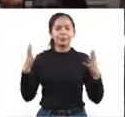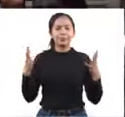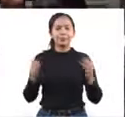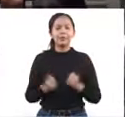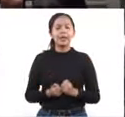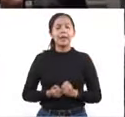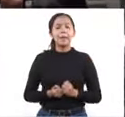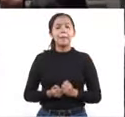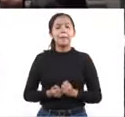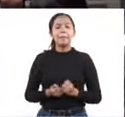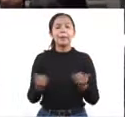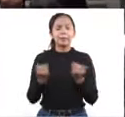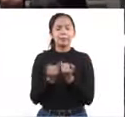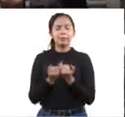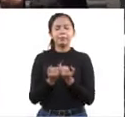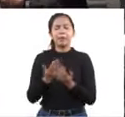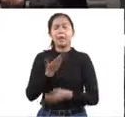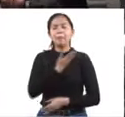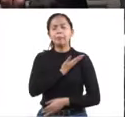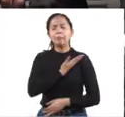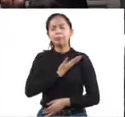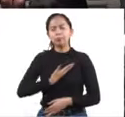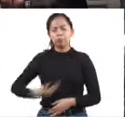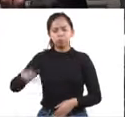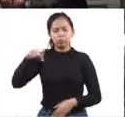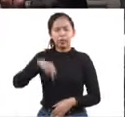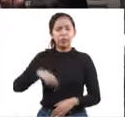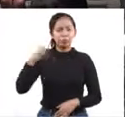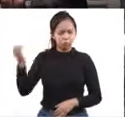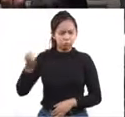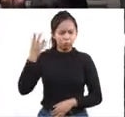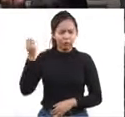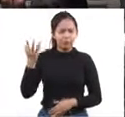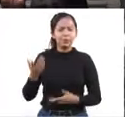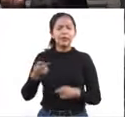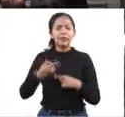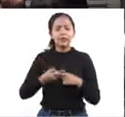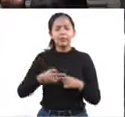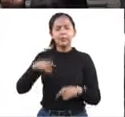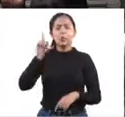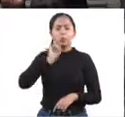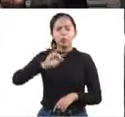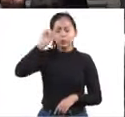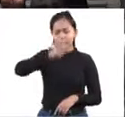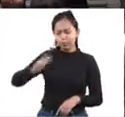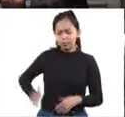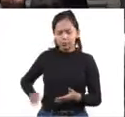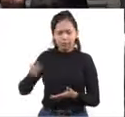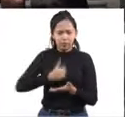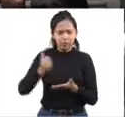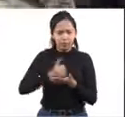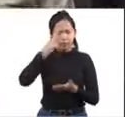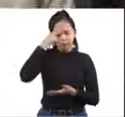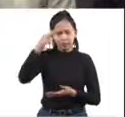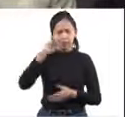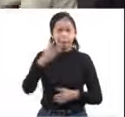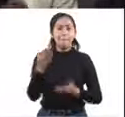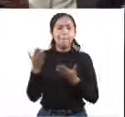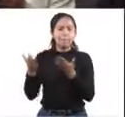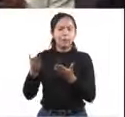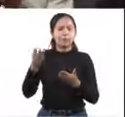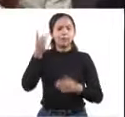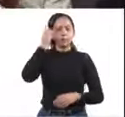Preside este acto la jefa de gobierno de la Ciudad de México, doctora Claudia Sheinbaum